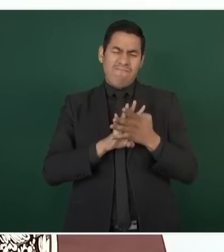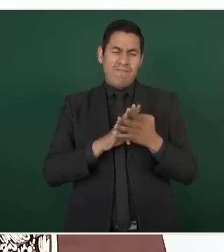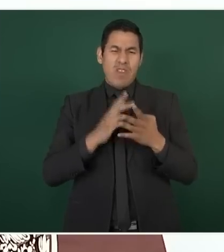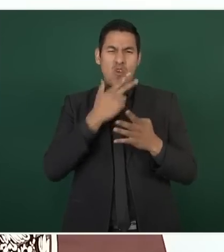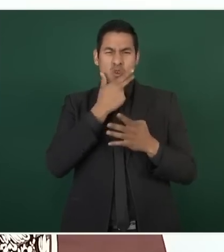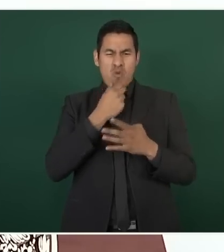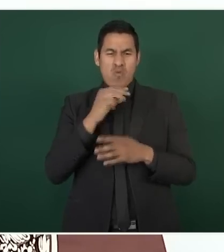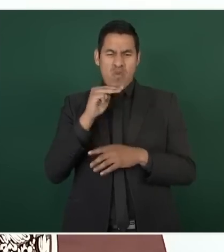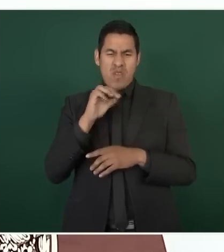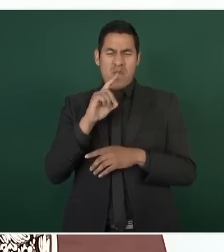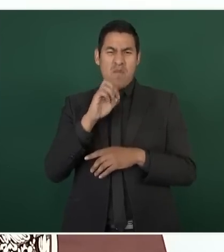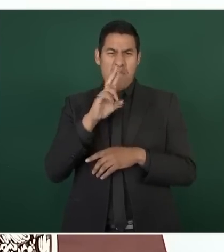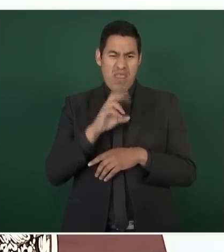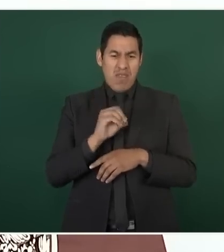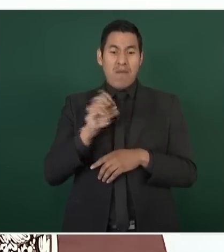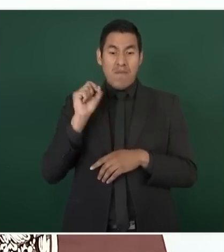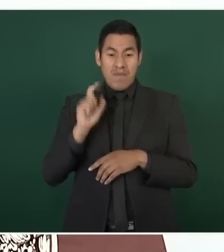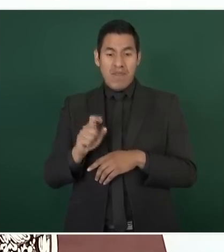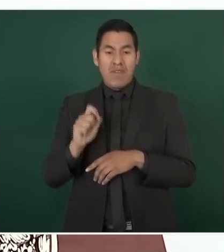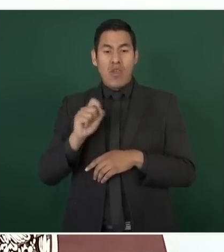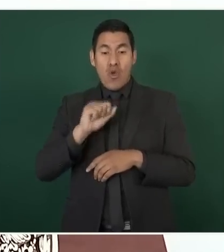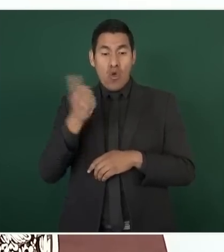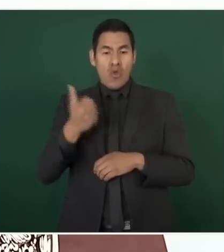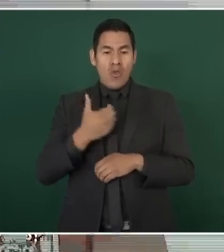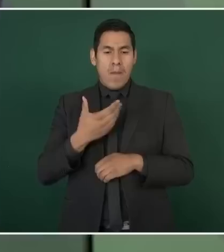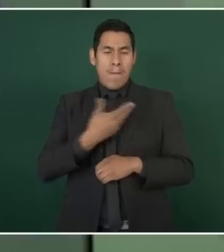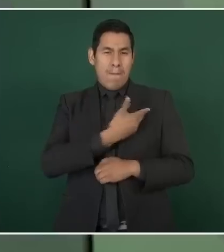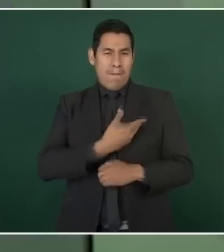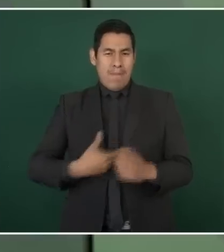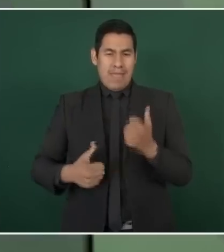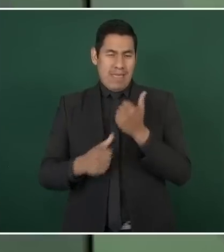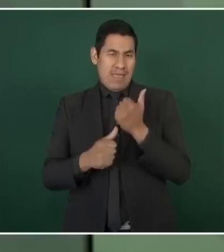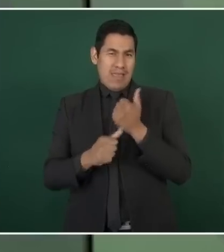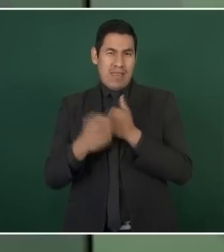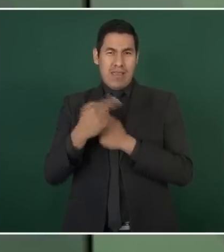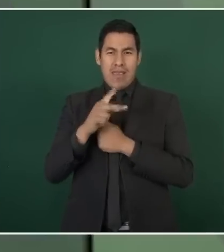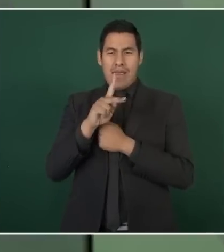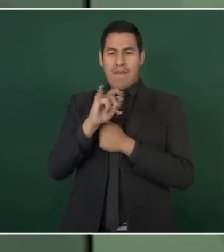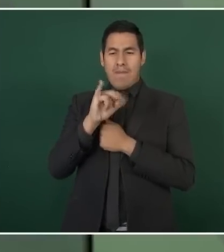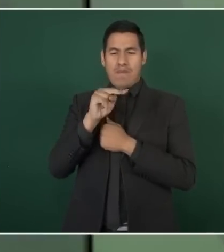Madero y el vicepresidente Pino Suárez.